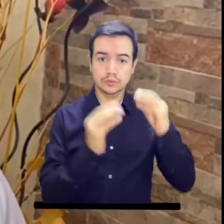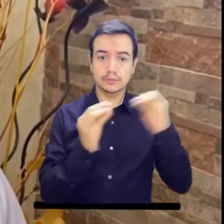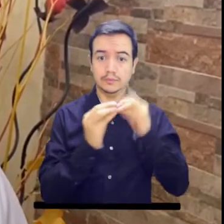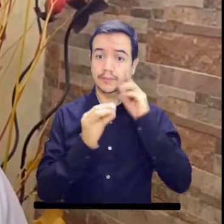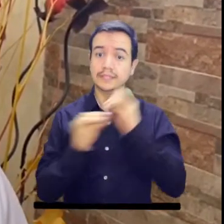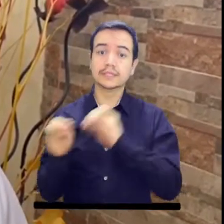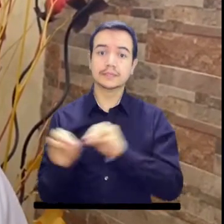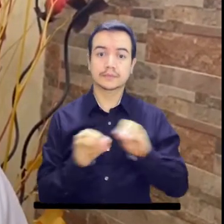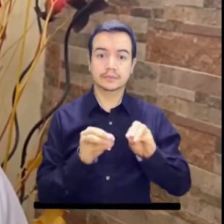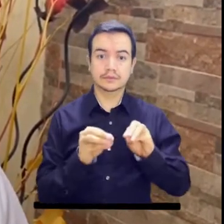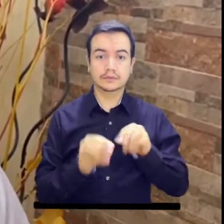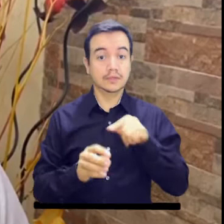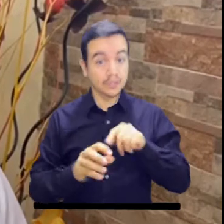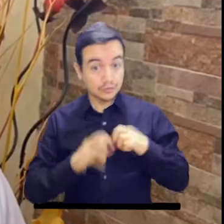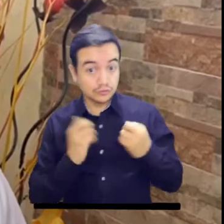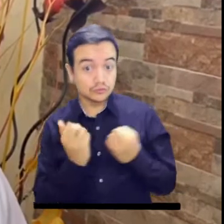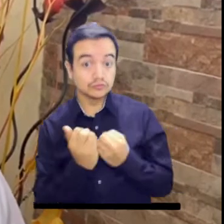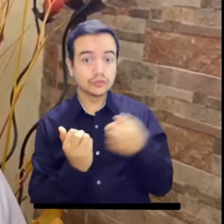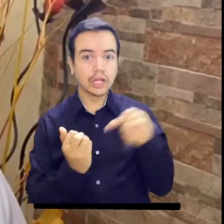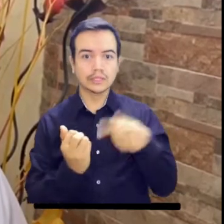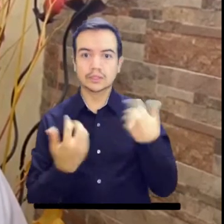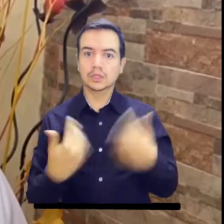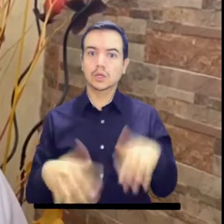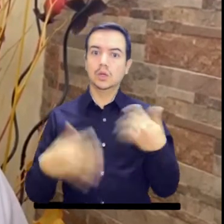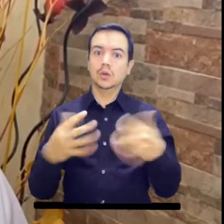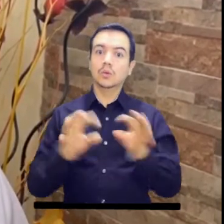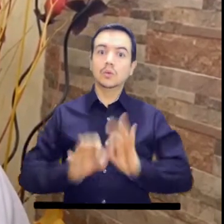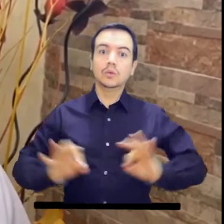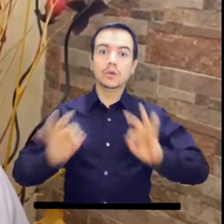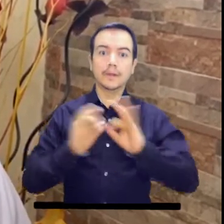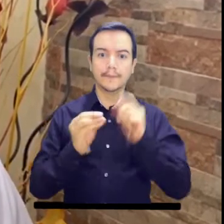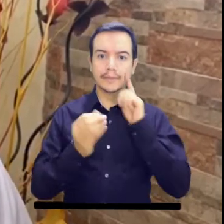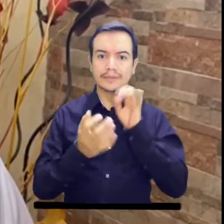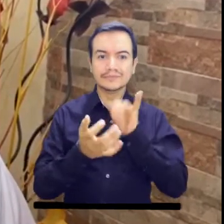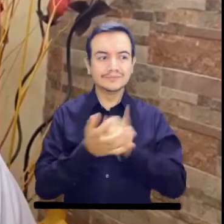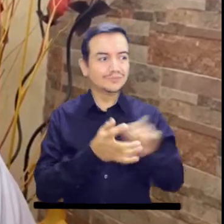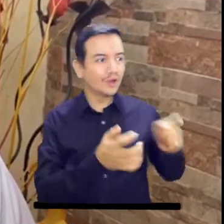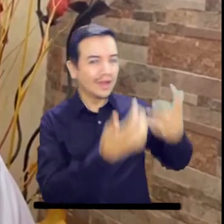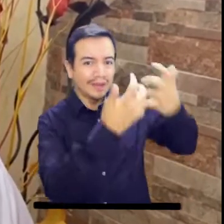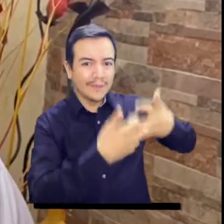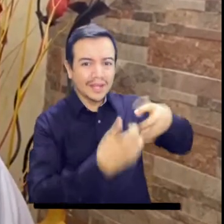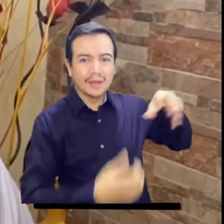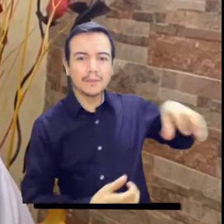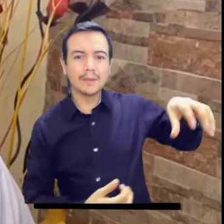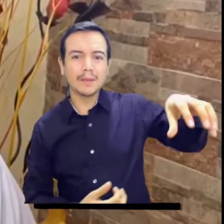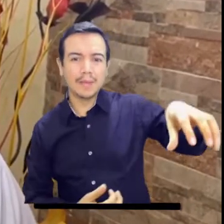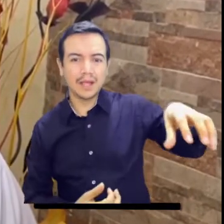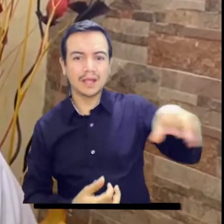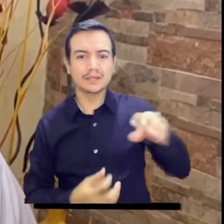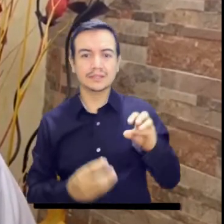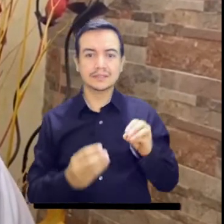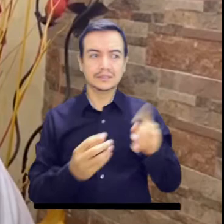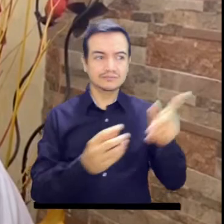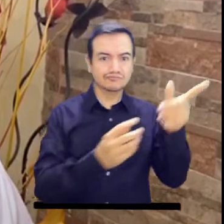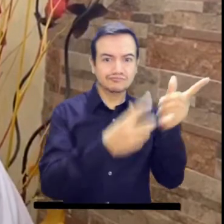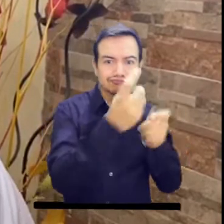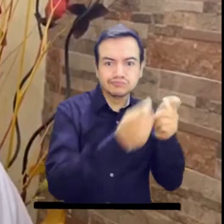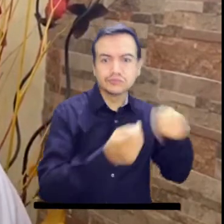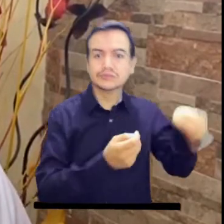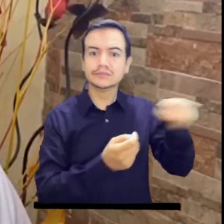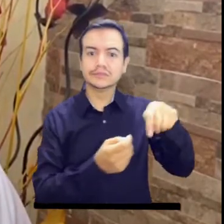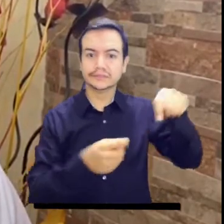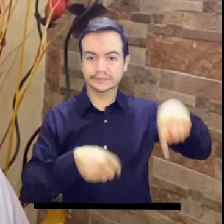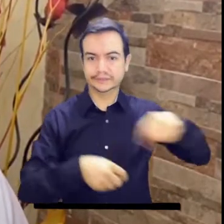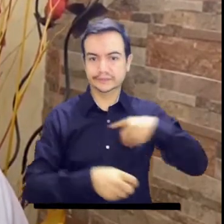pues fue una mesa de gran importancia para la articulación entre los gremios empresariales y